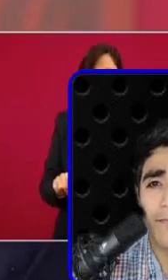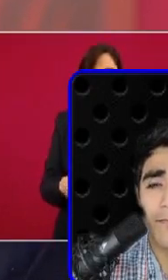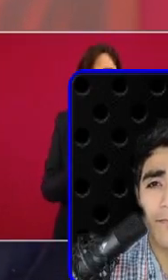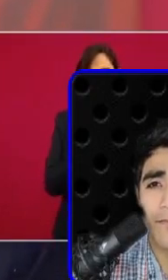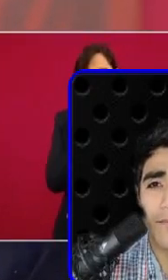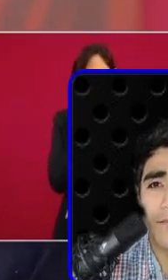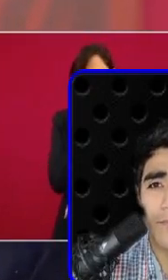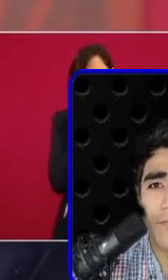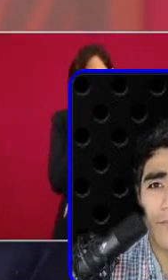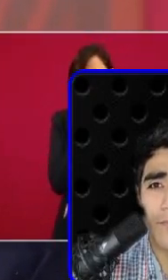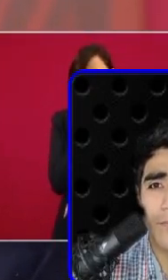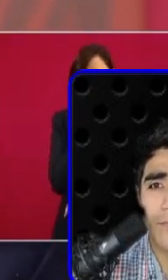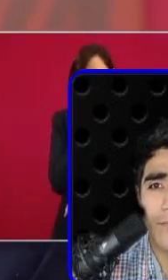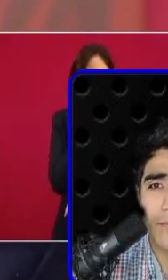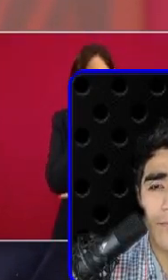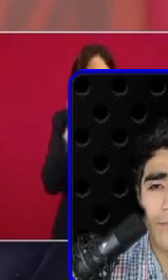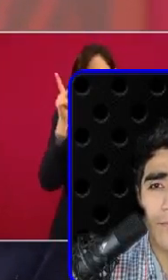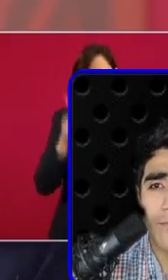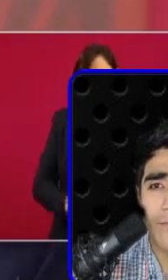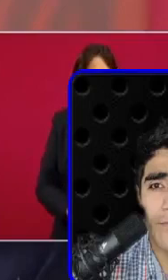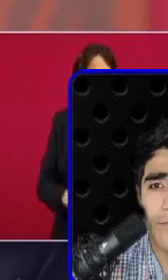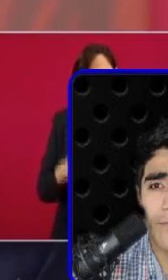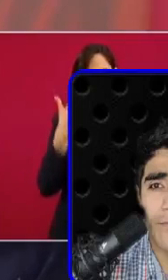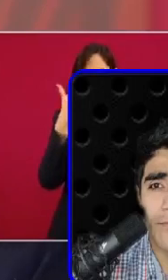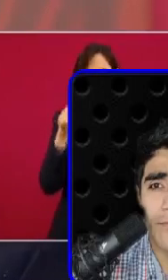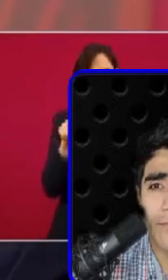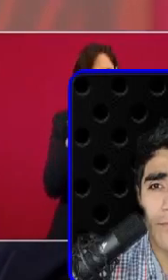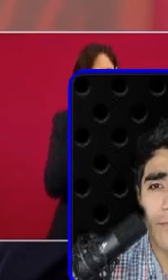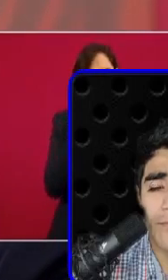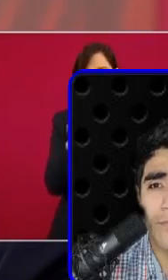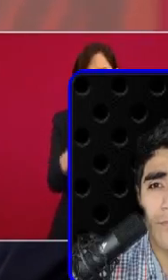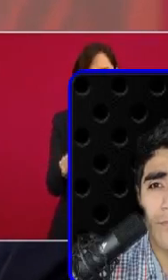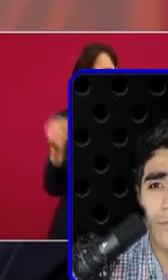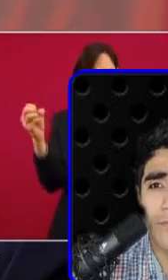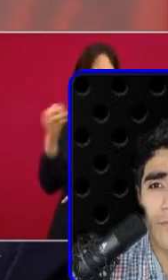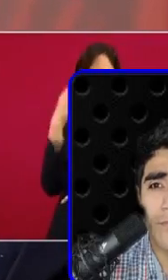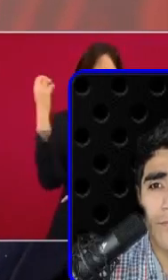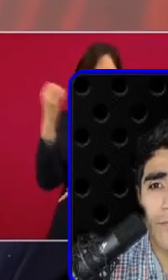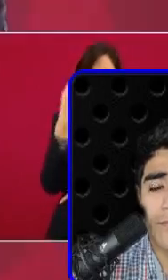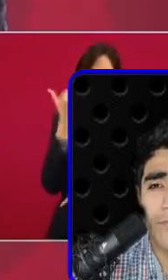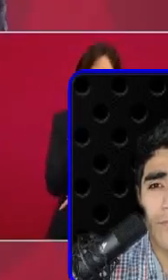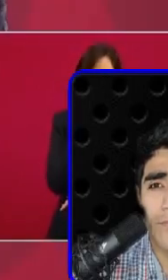esta rueda de prensa. Ya se termina.